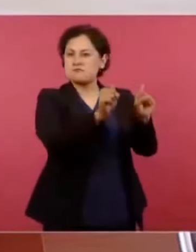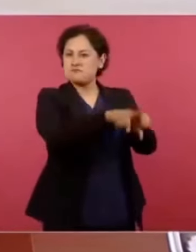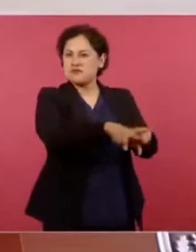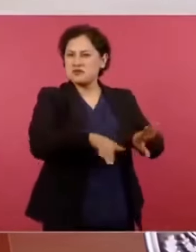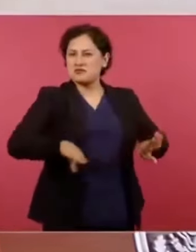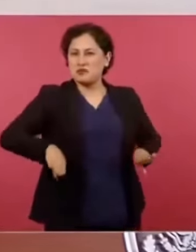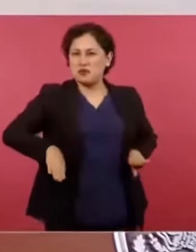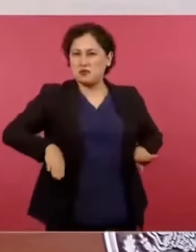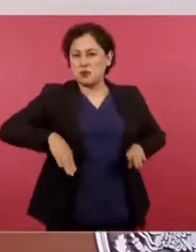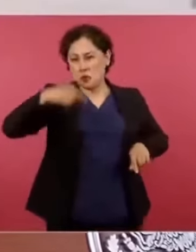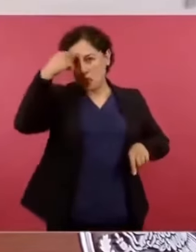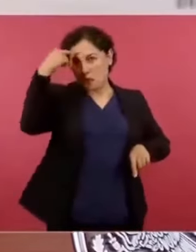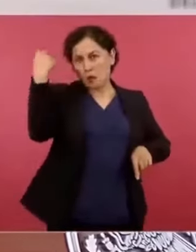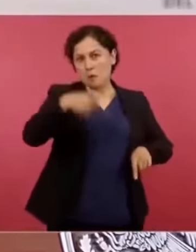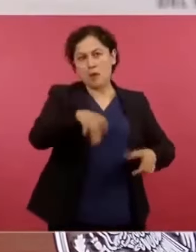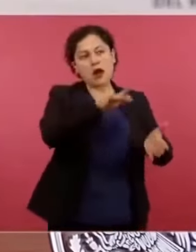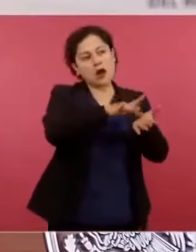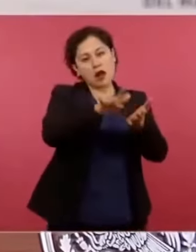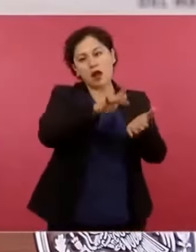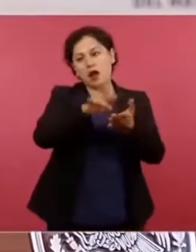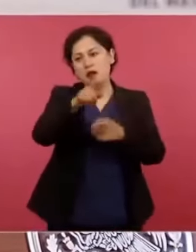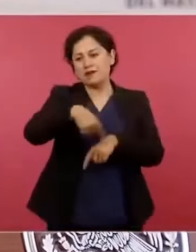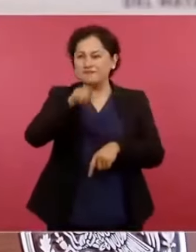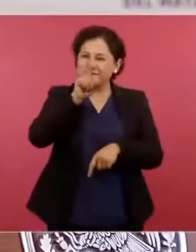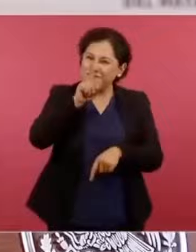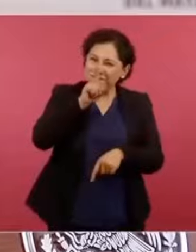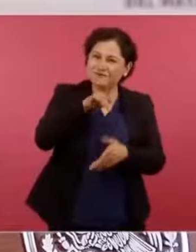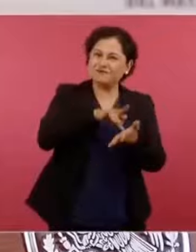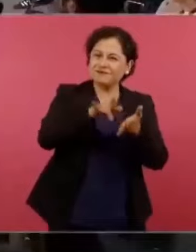la intelectualidad orgánica.